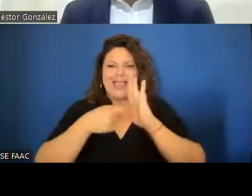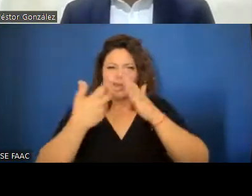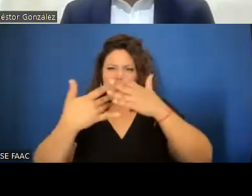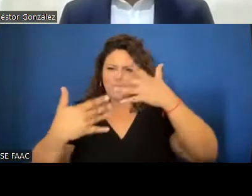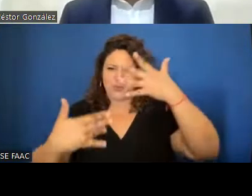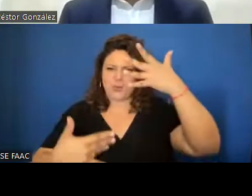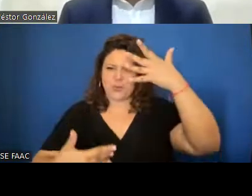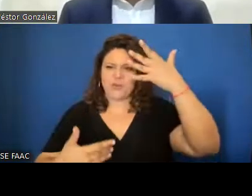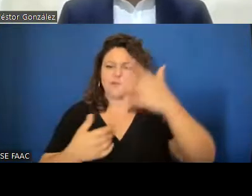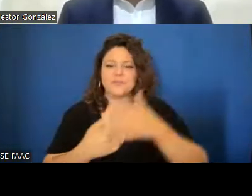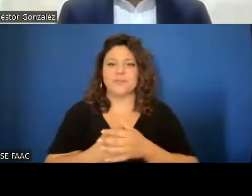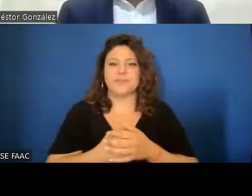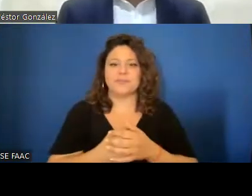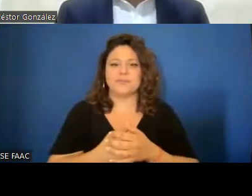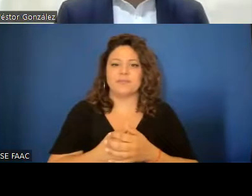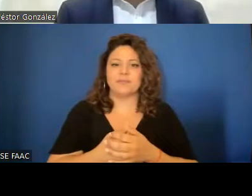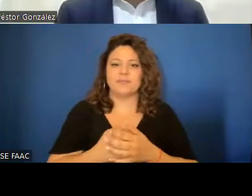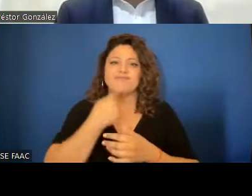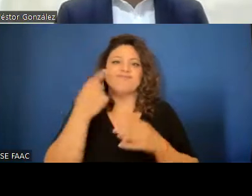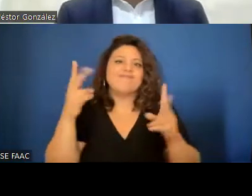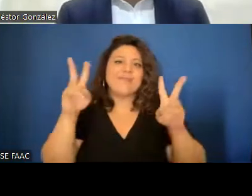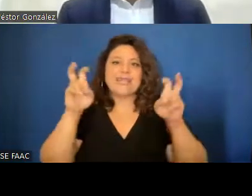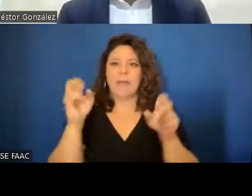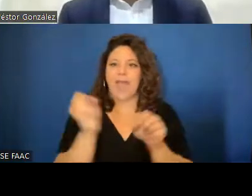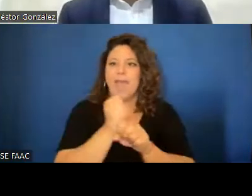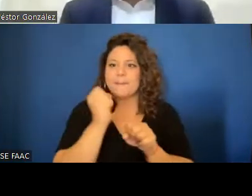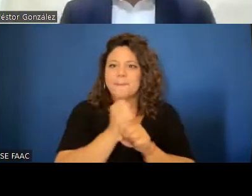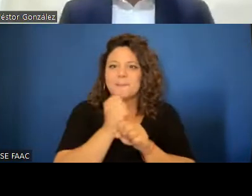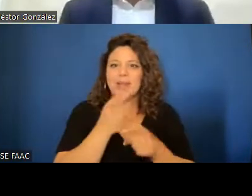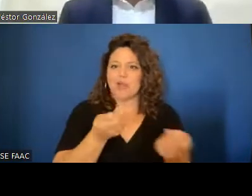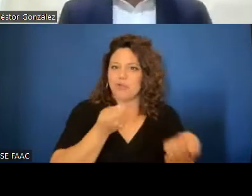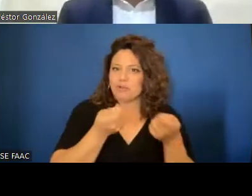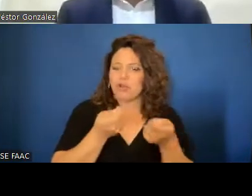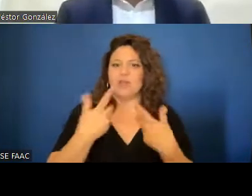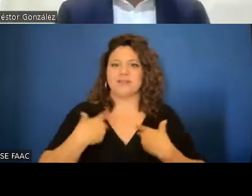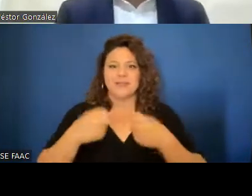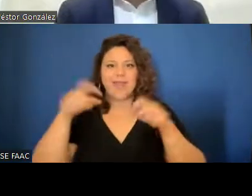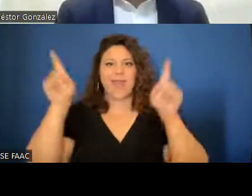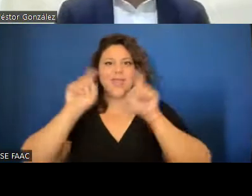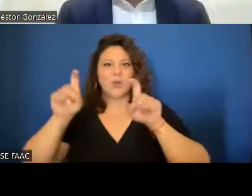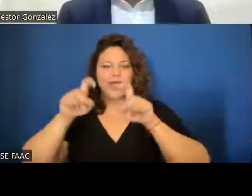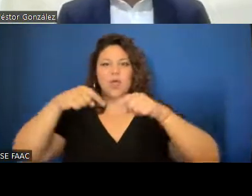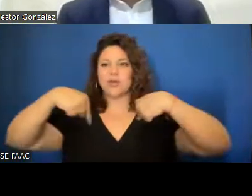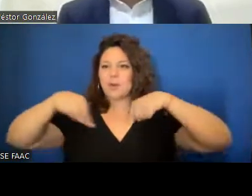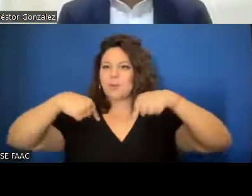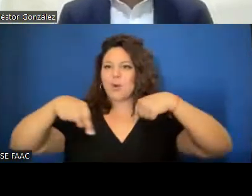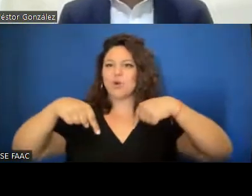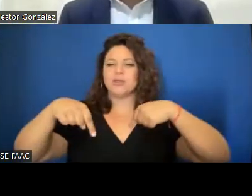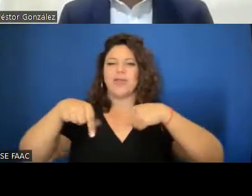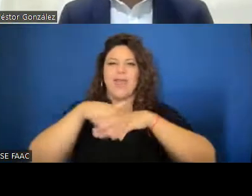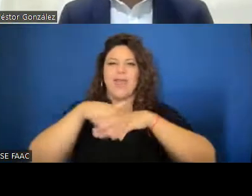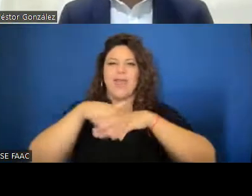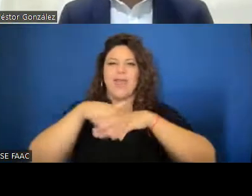mí que tengo un familiar dependiente, no. Por error, ¿qué significa? Pues yo, por ejemplo, no contrato a una persona porque